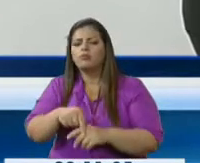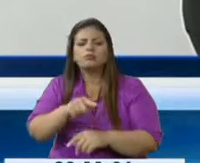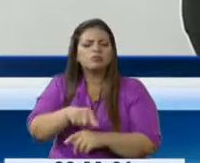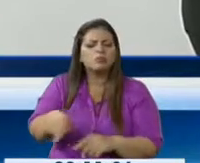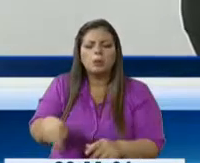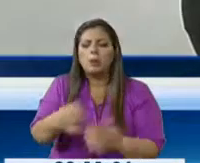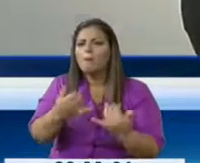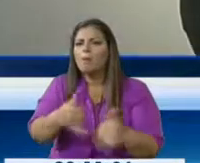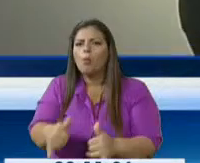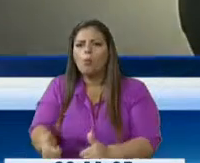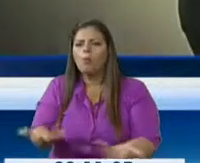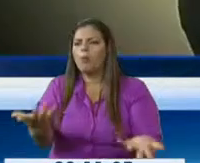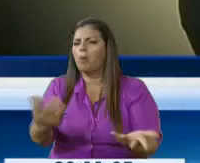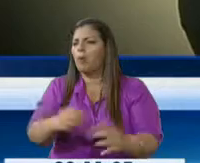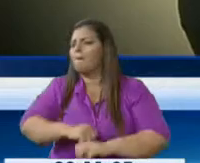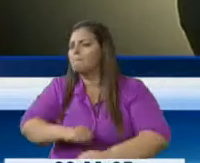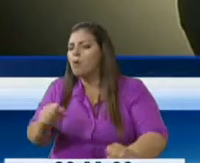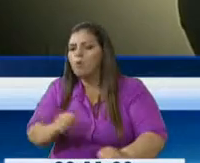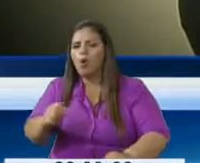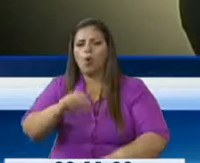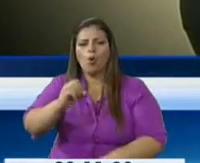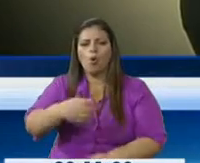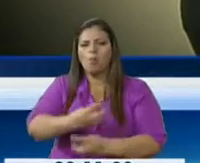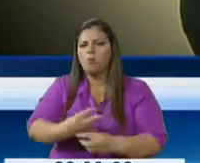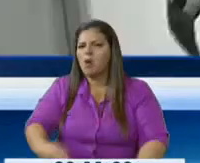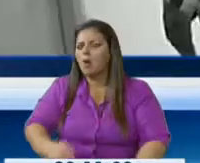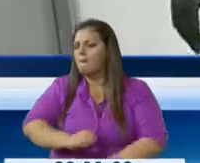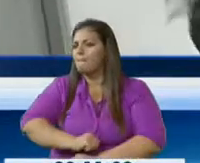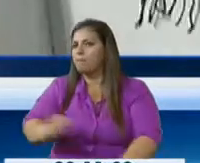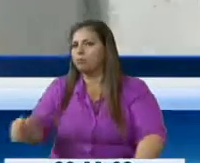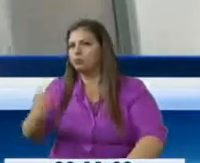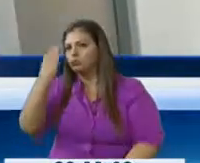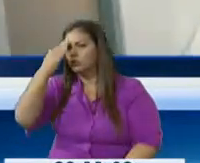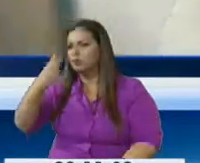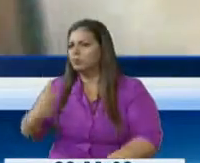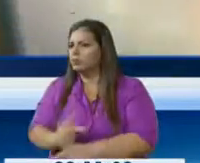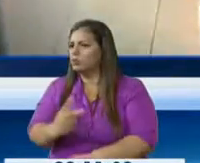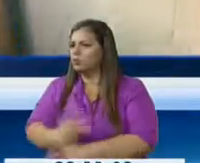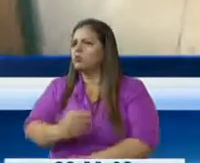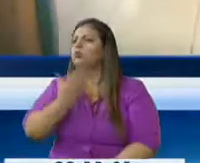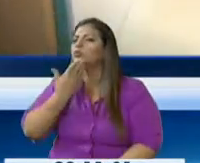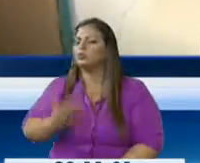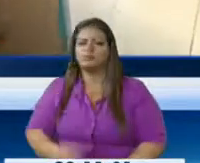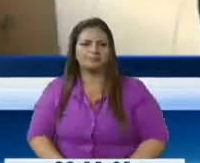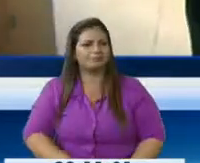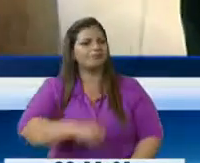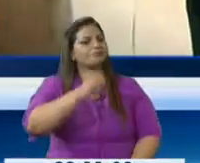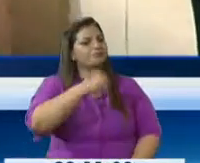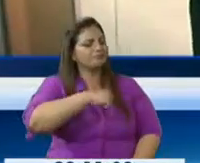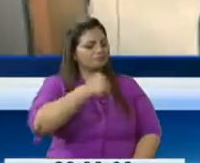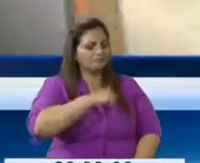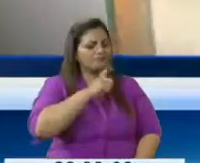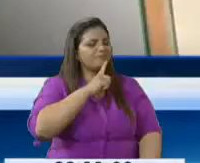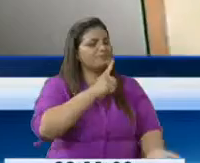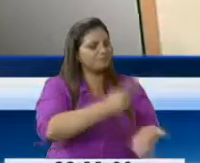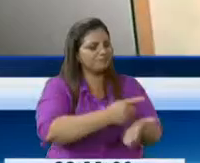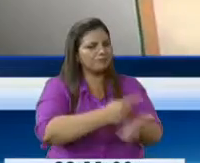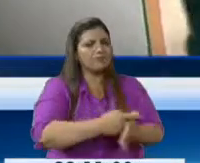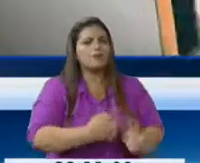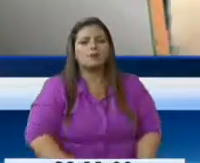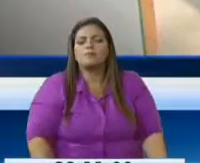manera muy peligrosa, ¿no? Lamentablemente, y en esto sí quiero ser enfático, todas las medidas que se